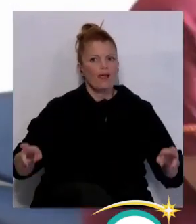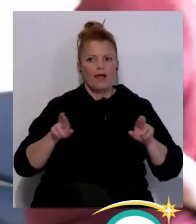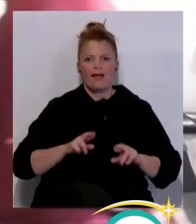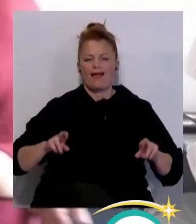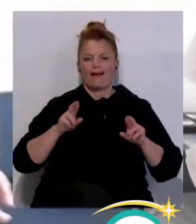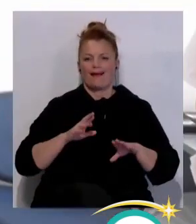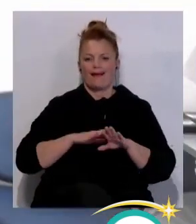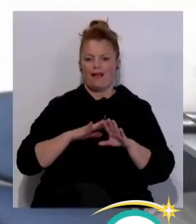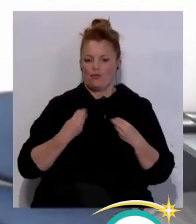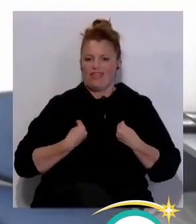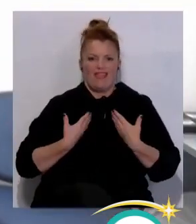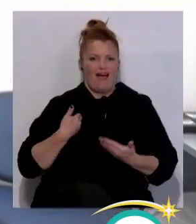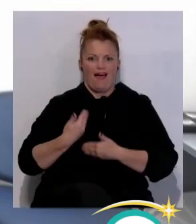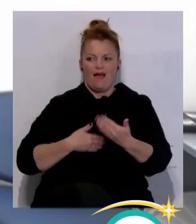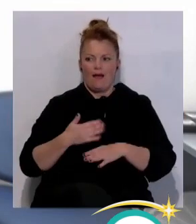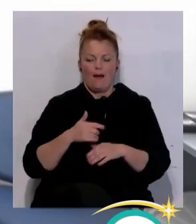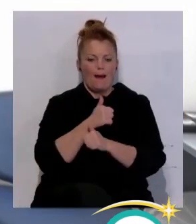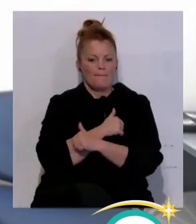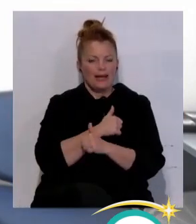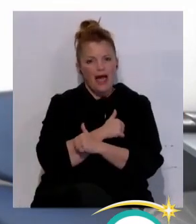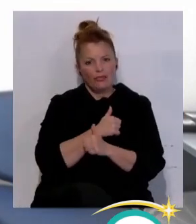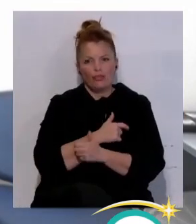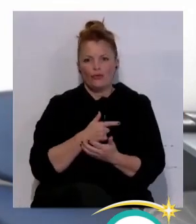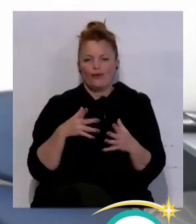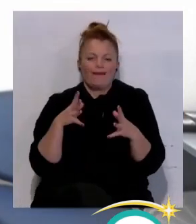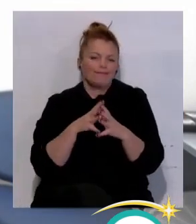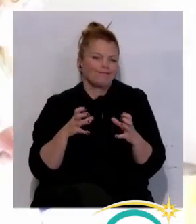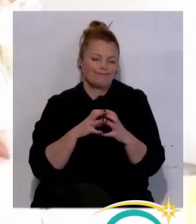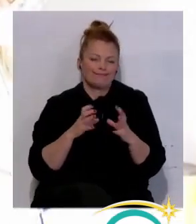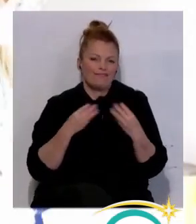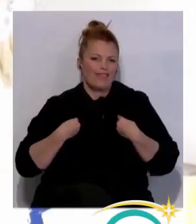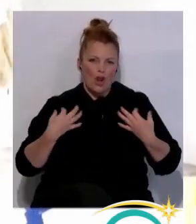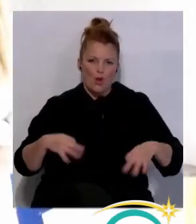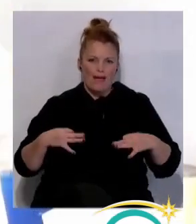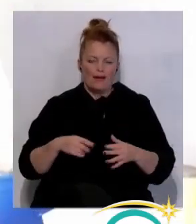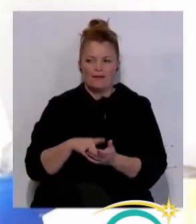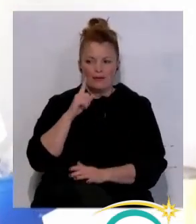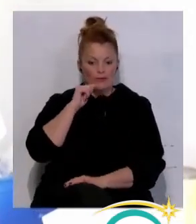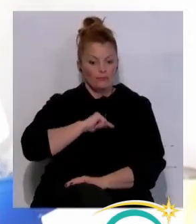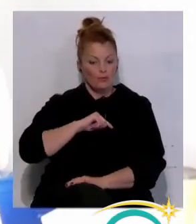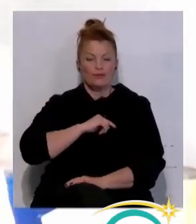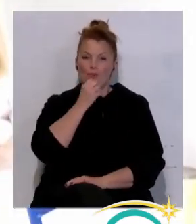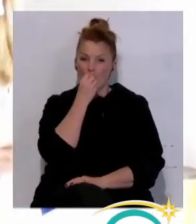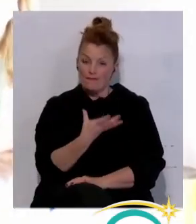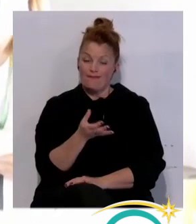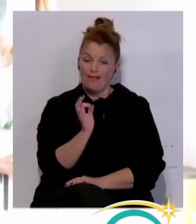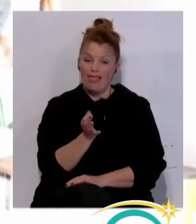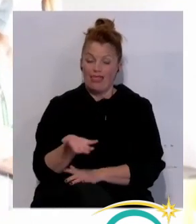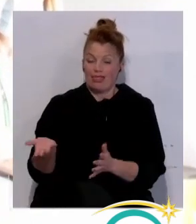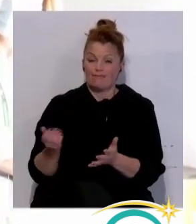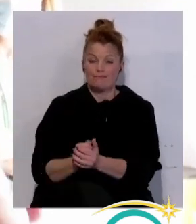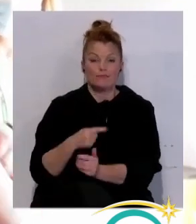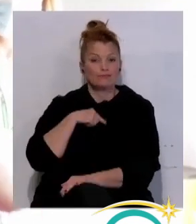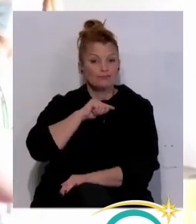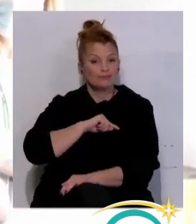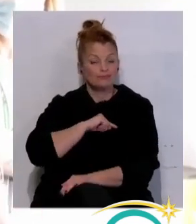vida habitual. Y bueno, pues esperando lo mismo, esperando a volver a la vida normal. Me encuentro muy bien, la verdad. Estoy muy